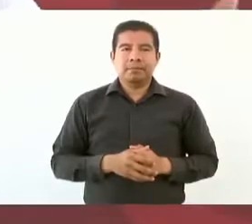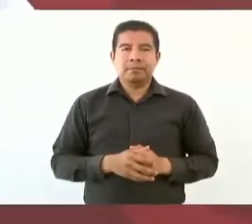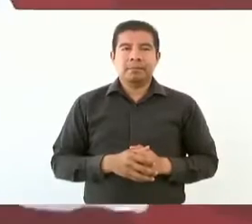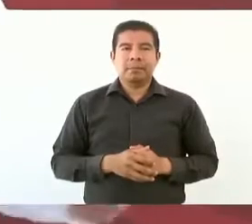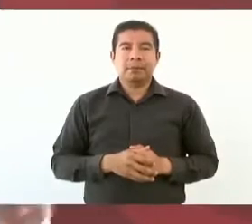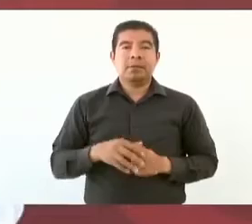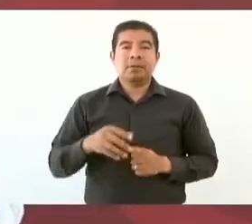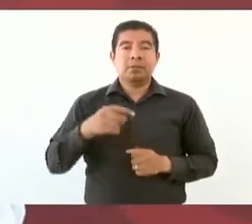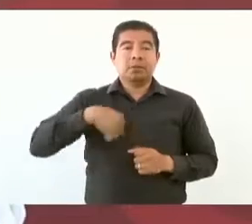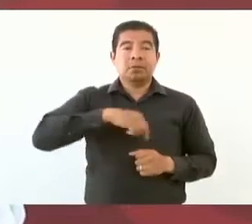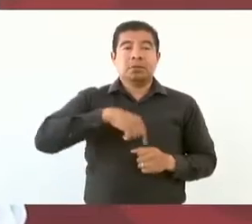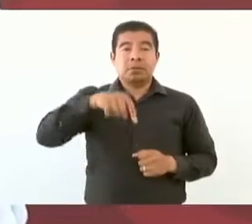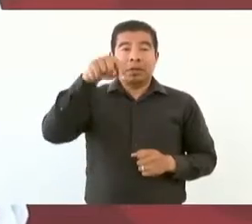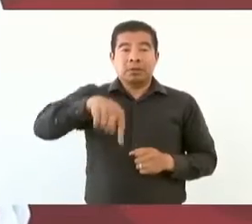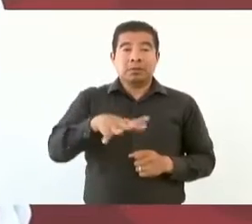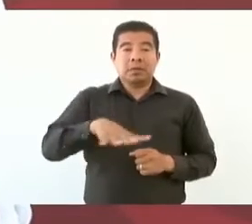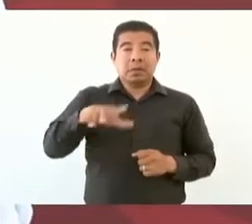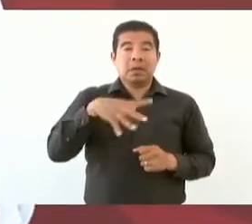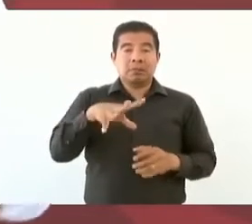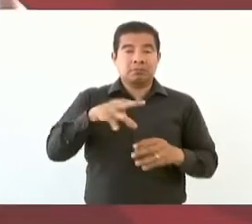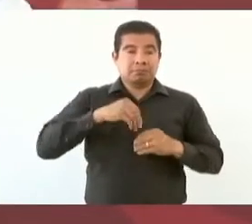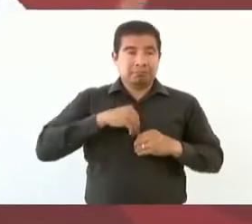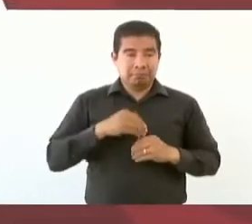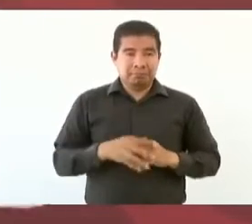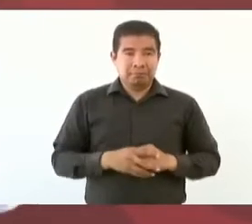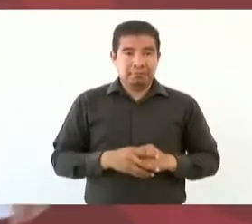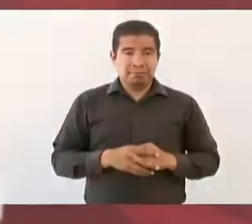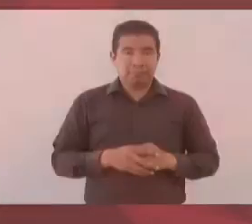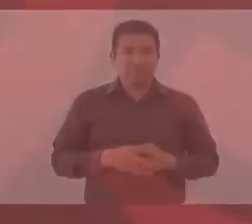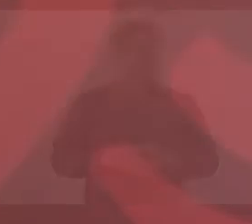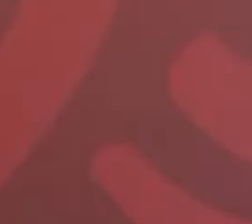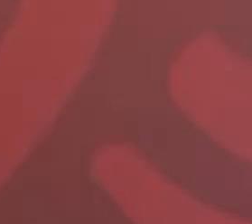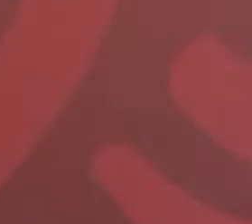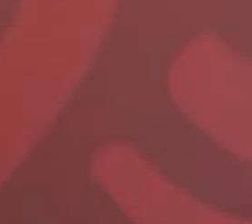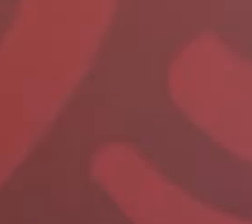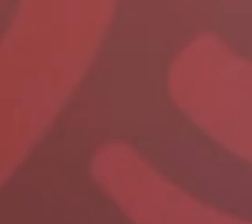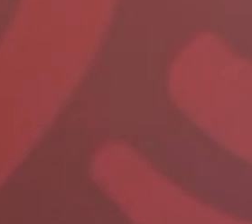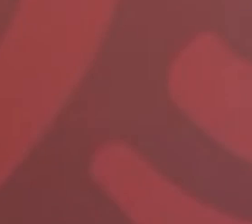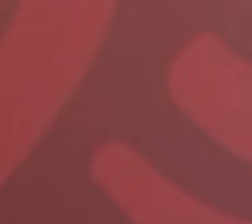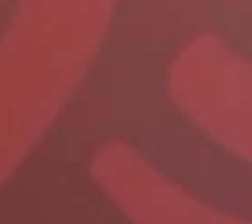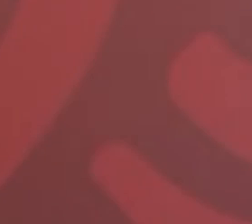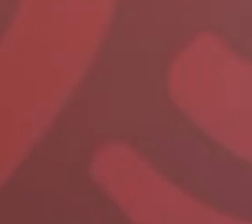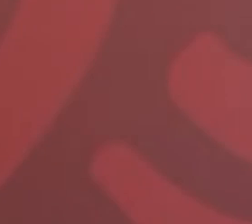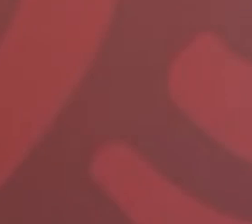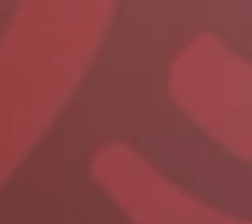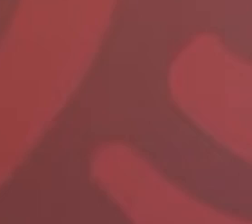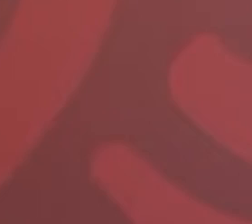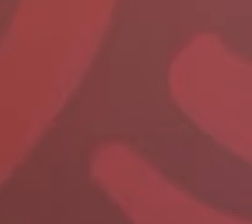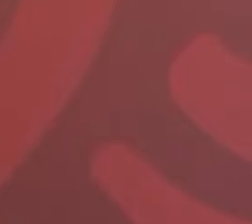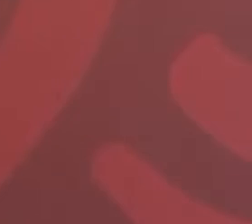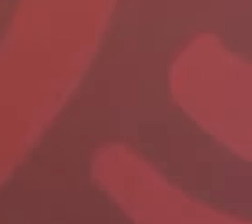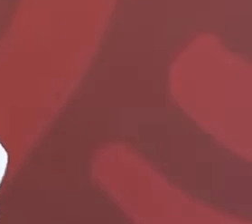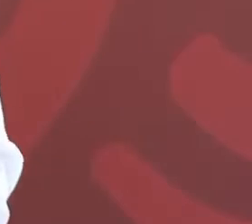Y este es el ejemplo. ¿Qué hubiésemos hecho sin ustedes?